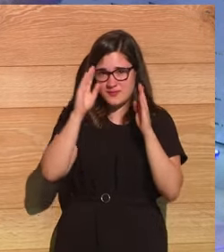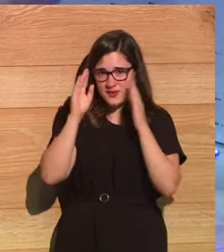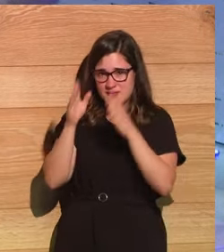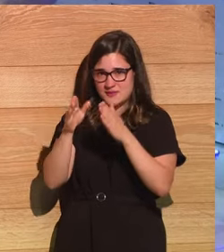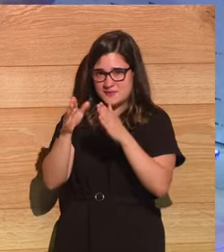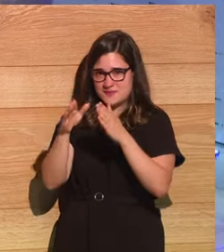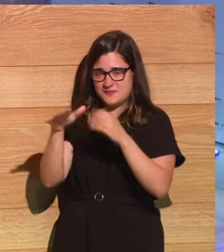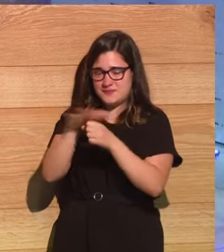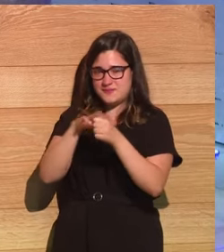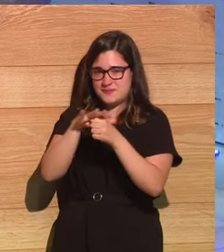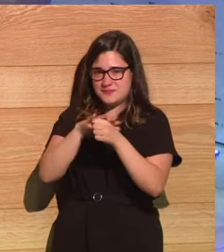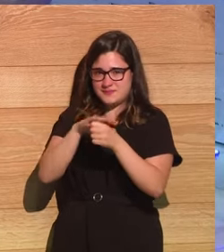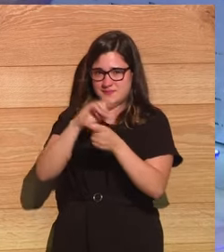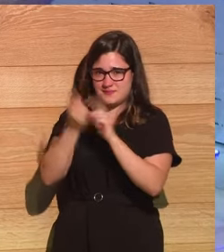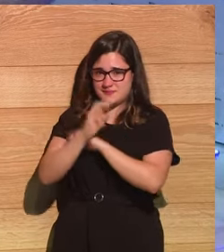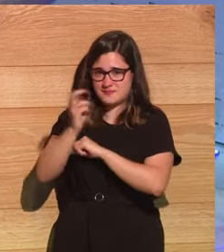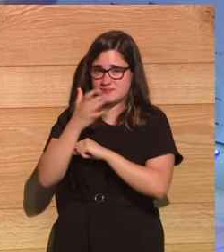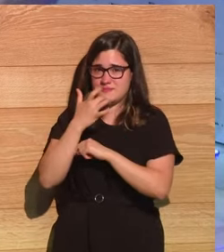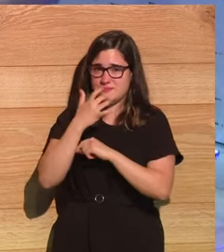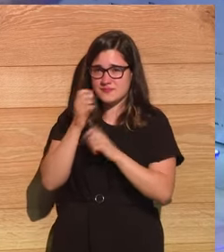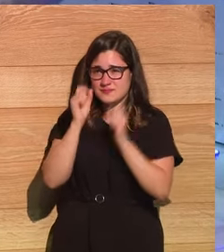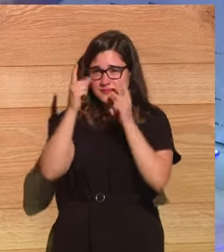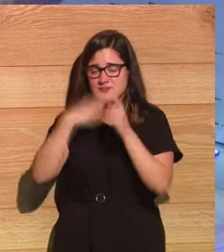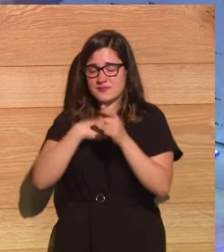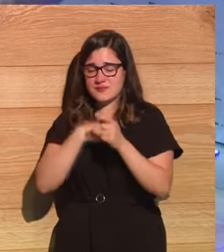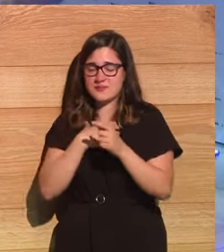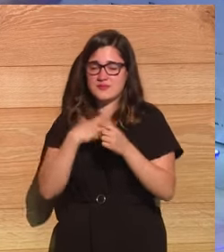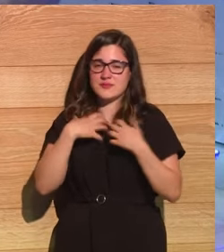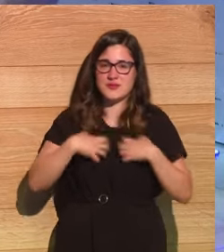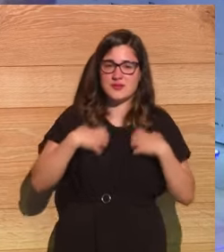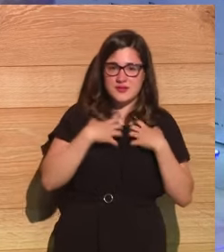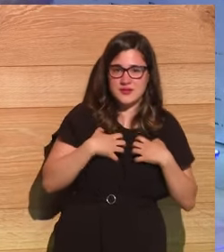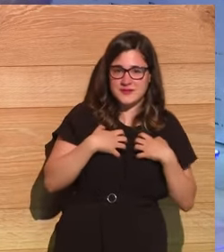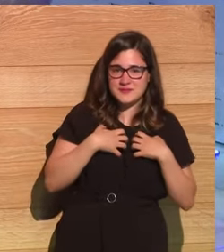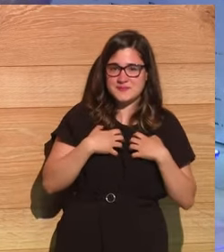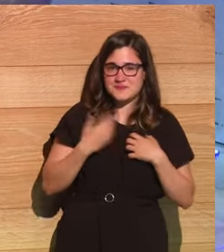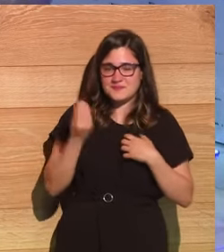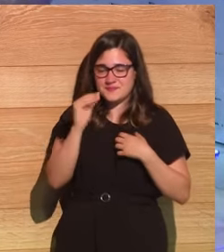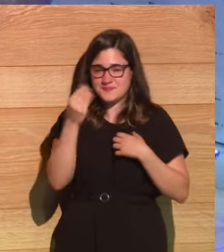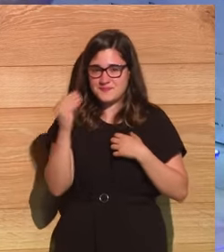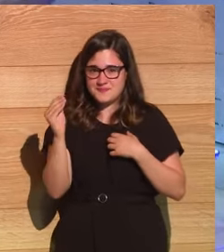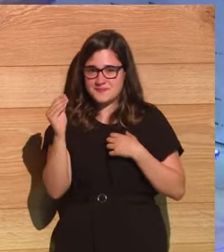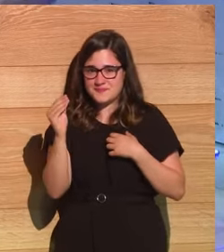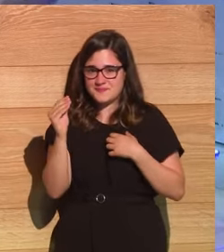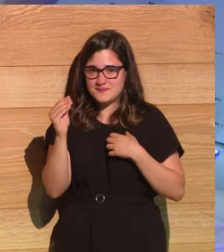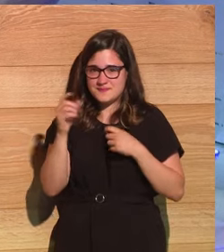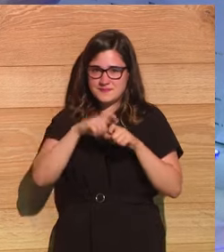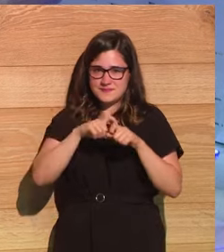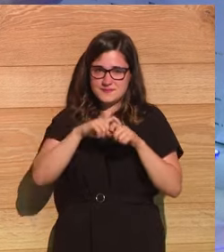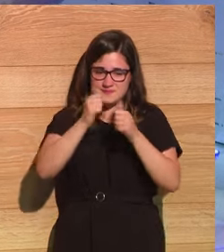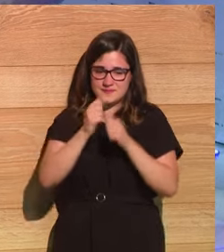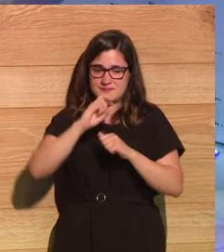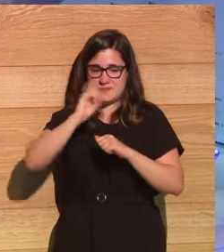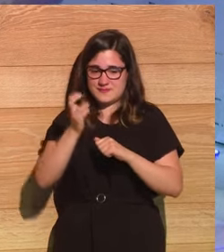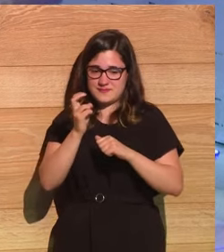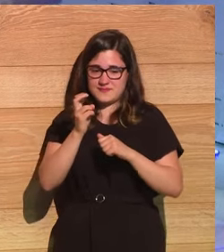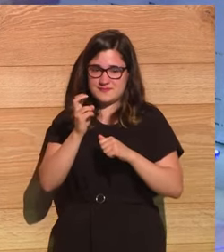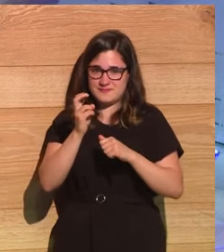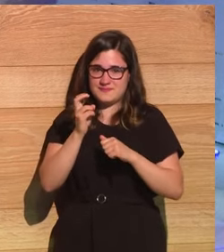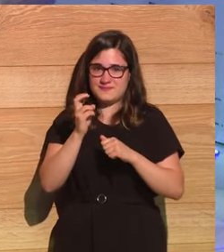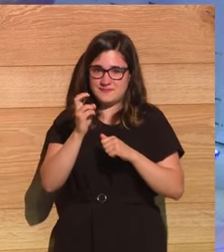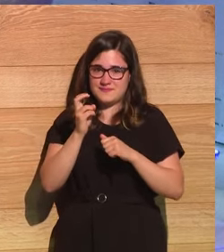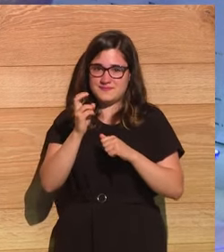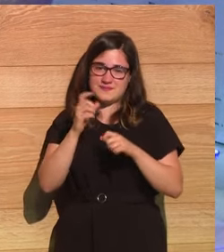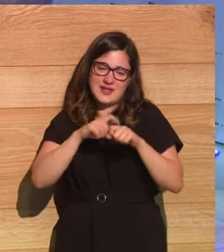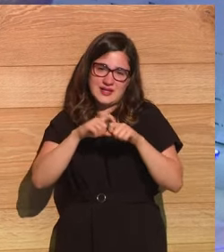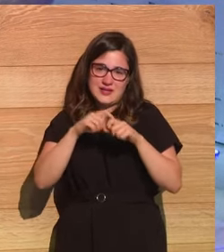abanico de grandes cambios que tenemos, por ejemplo, el insomnio, la ansiedad, la adolescencia. Yo creo que son pues otras maneras de abordarlo y creo que como casi diría